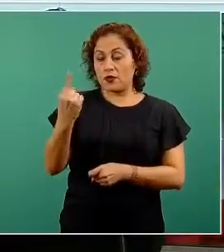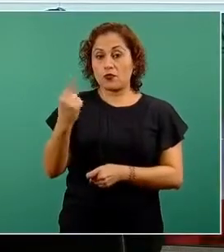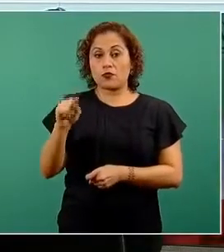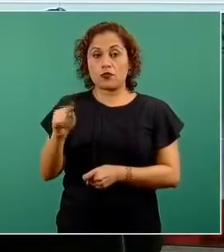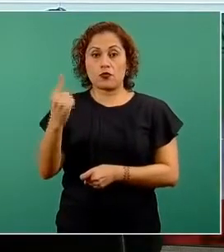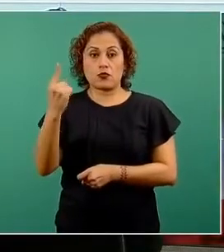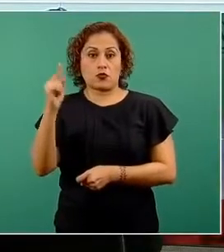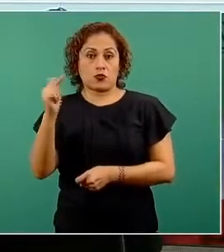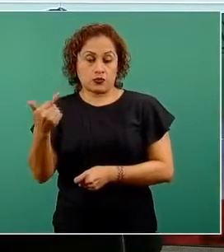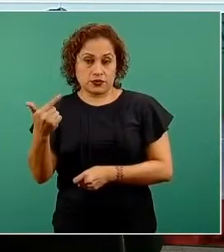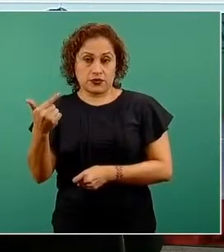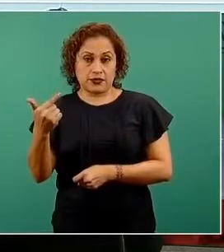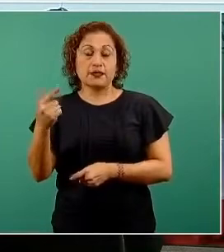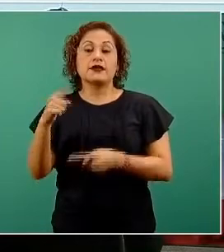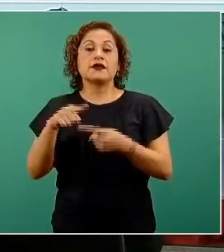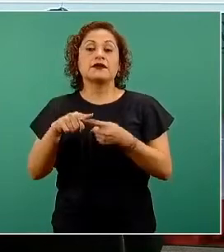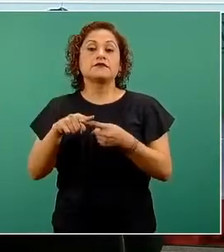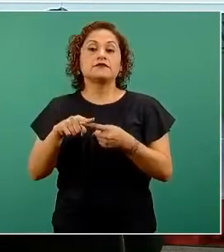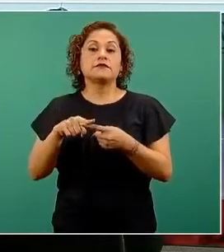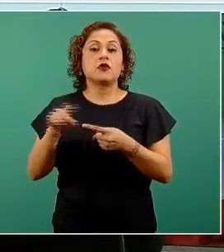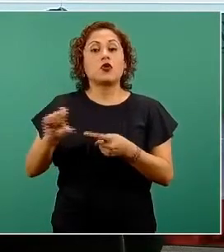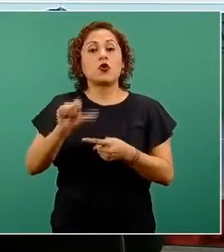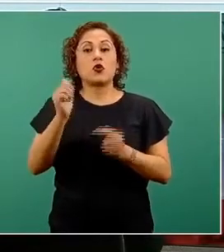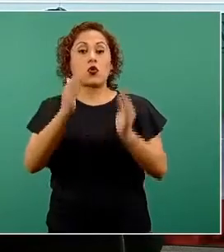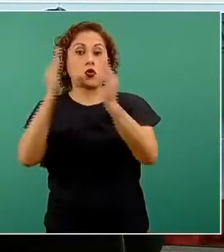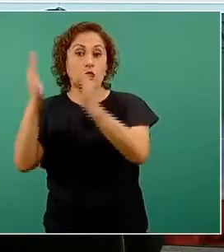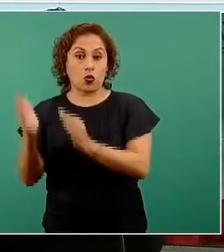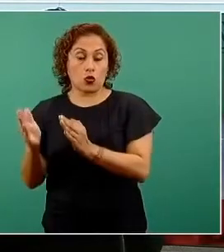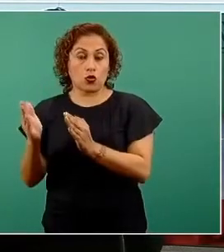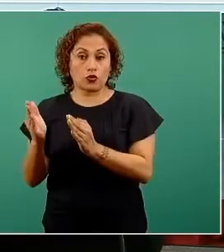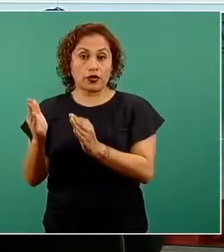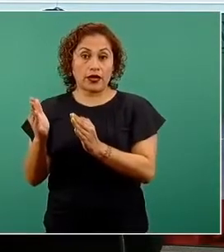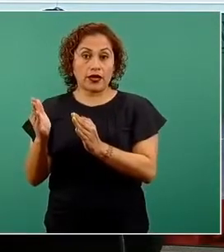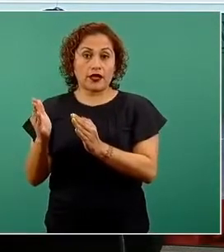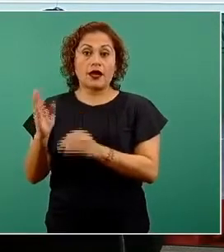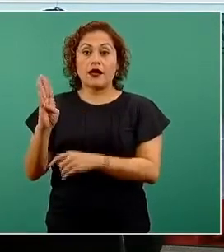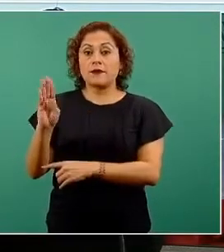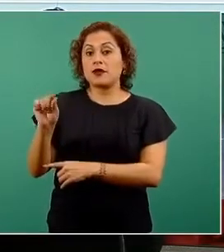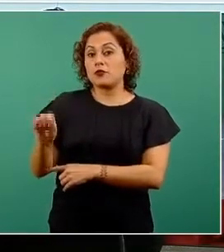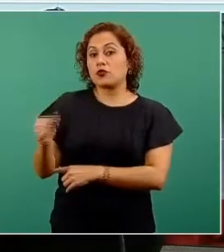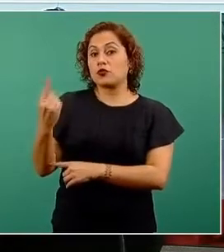B.1.1.7, no hemos identificado ninguna variante todavía de la